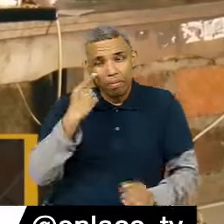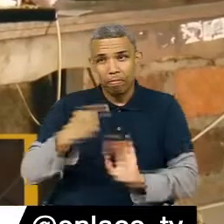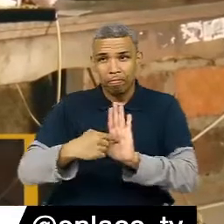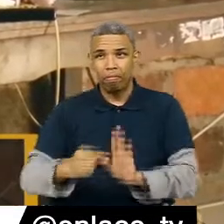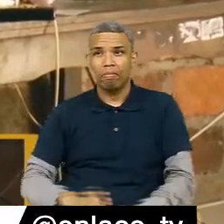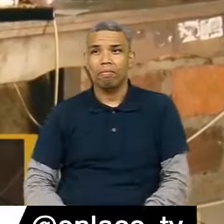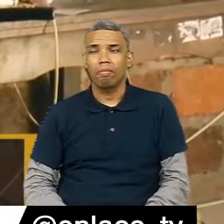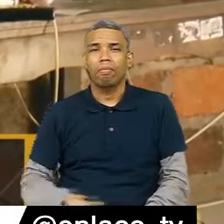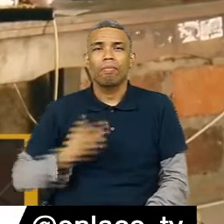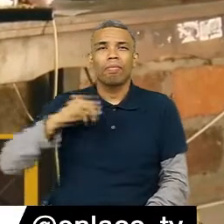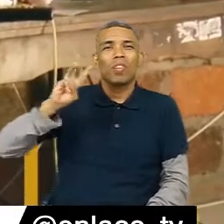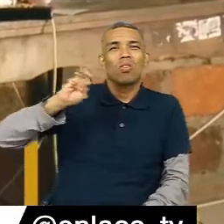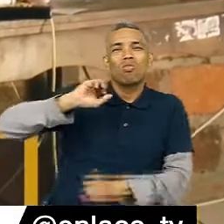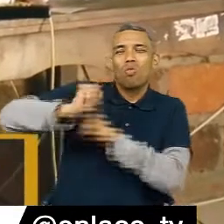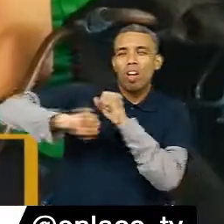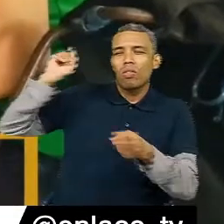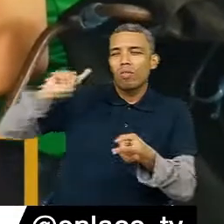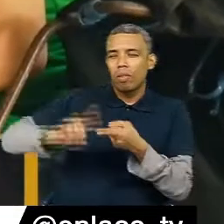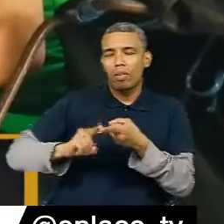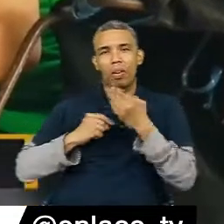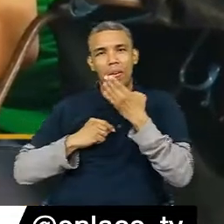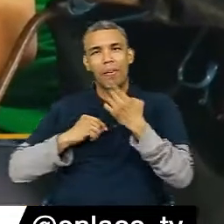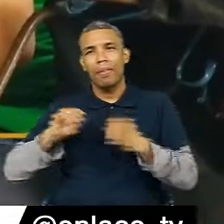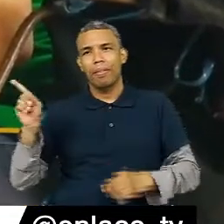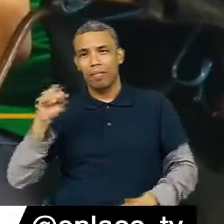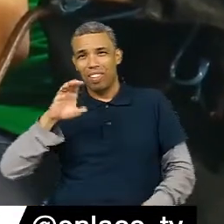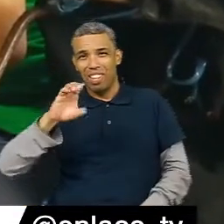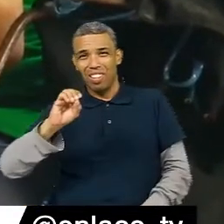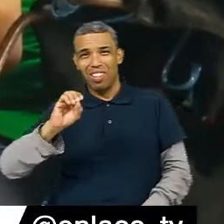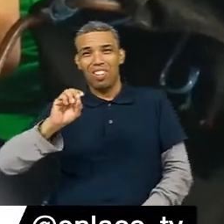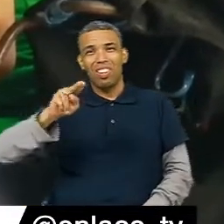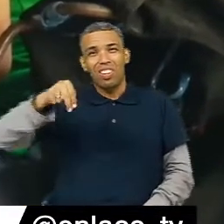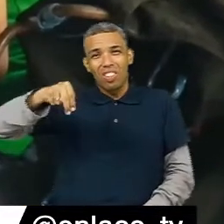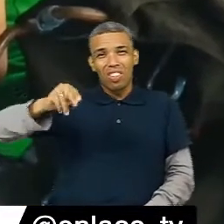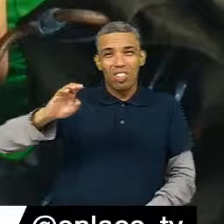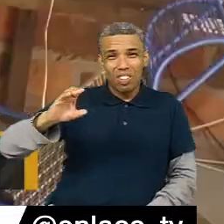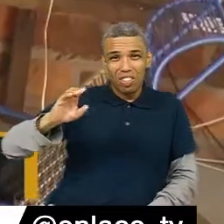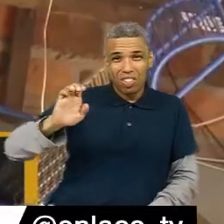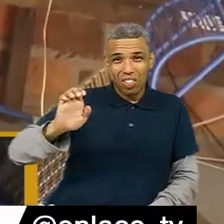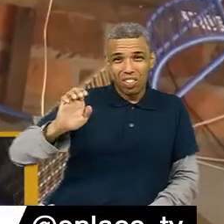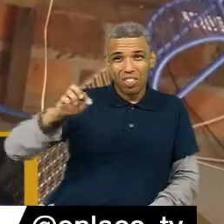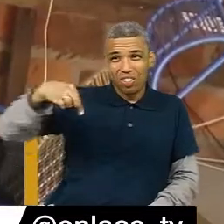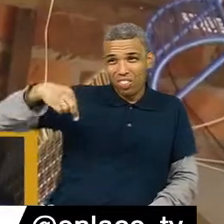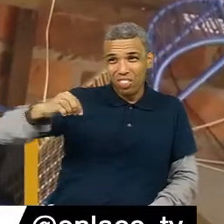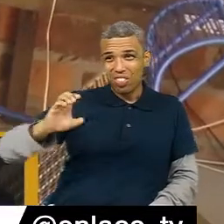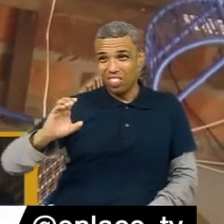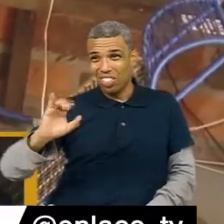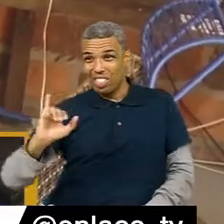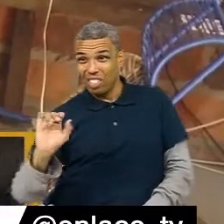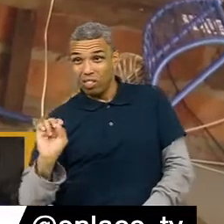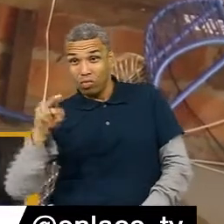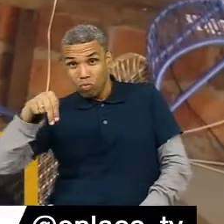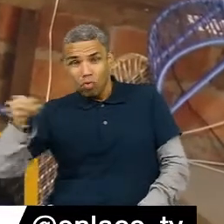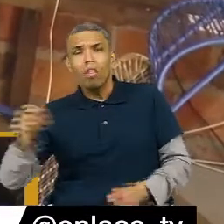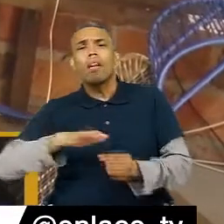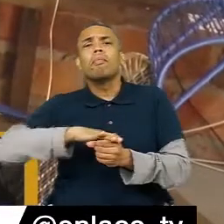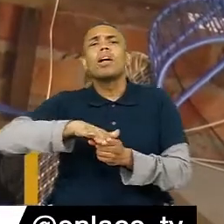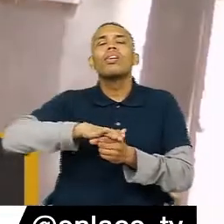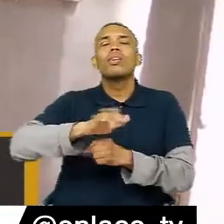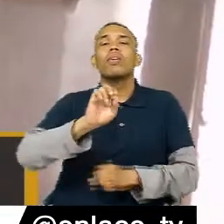hace 8 años, Concepción Becerra, madre soltera y cabeza de familia, comenzó a levantar su vivienda en esta zona del barrio Villa Olímpica de la Comuna